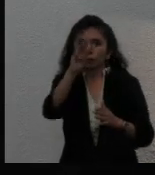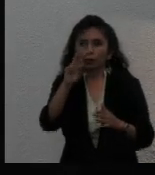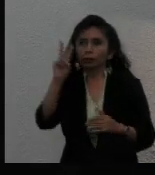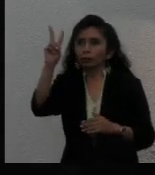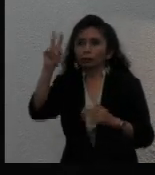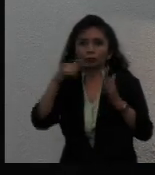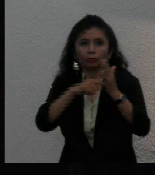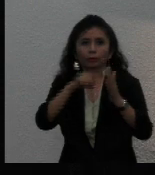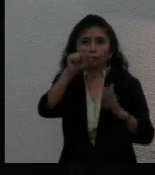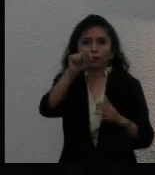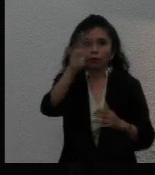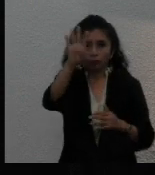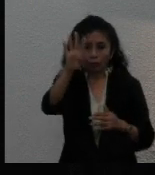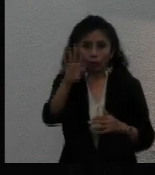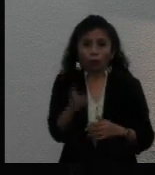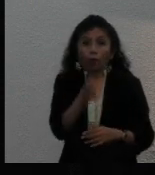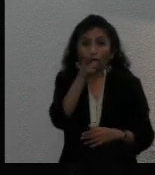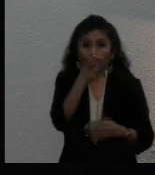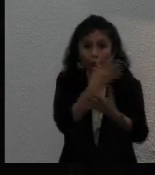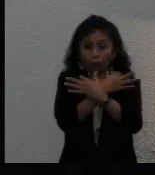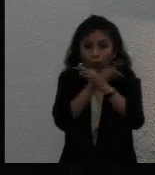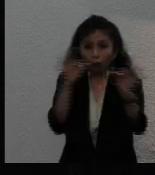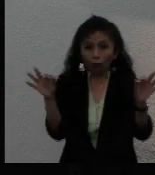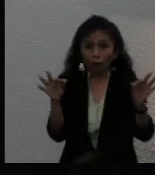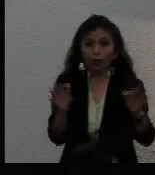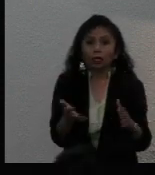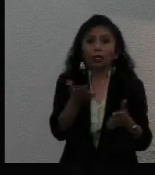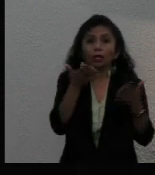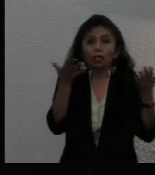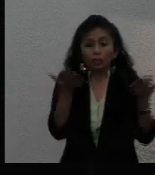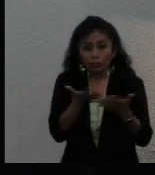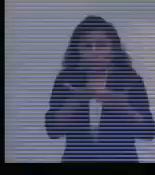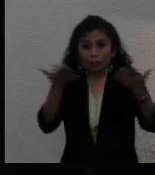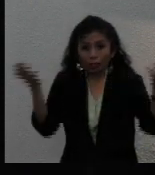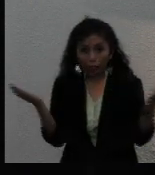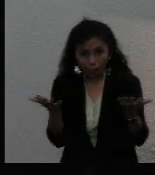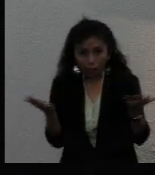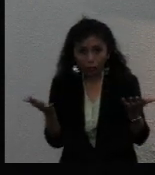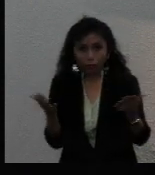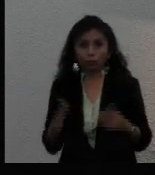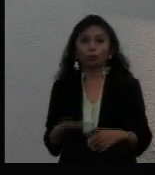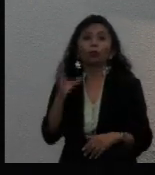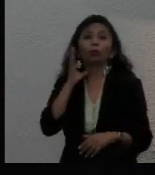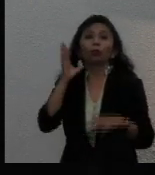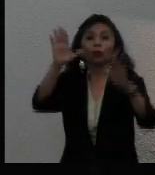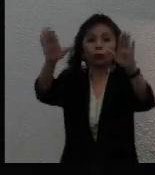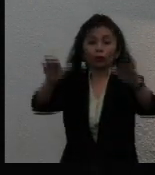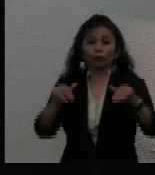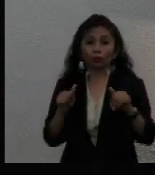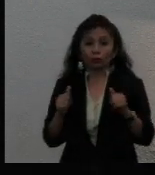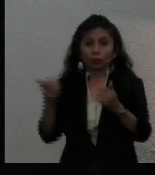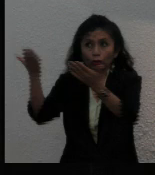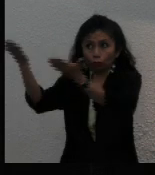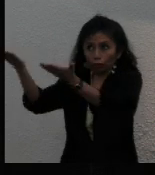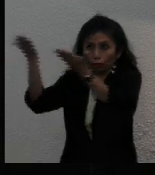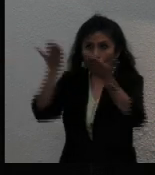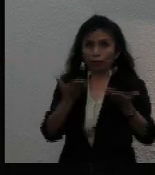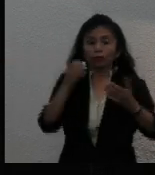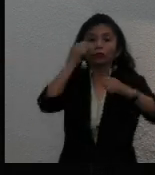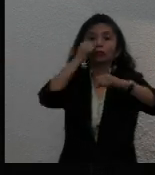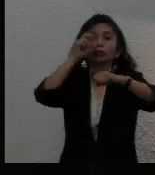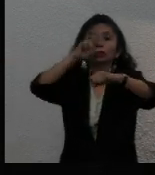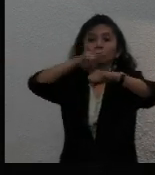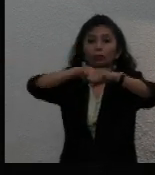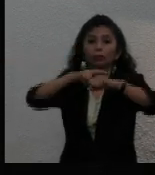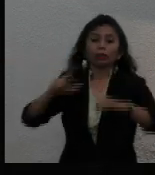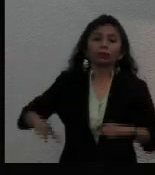2023-2024. Este informe ha sido recibido por la honorable 18ª legislatura de manos de la secretaria de